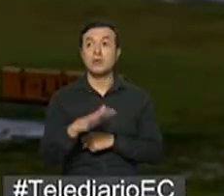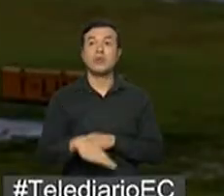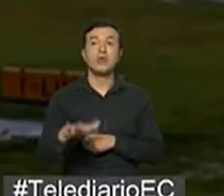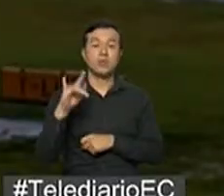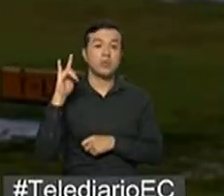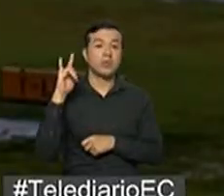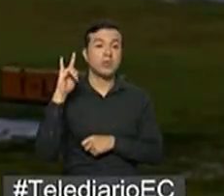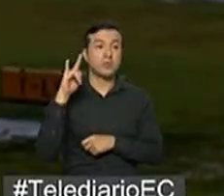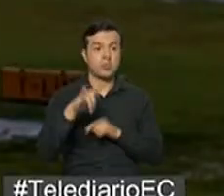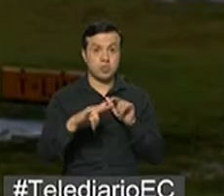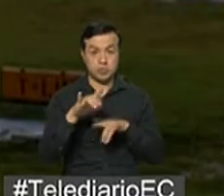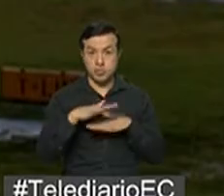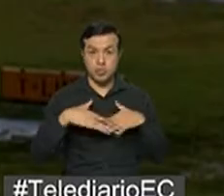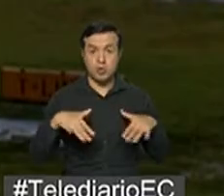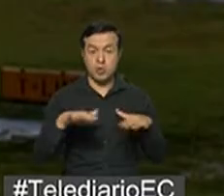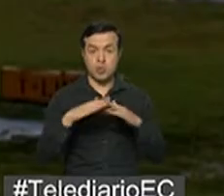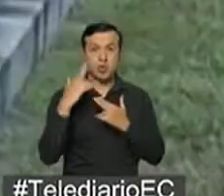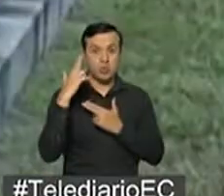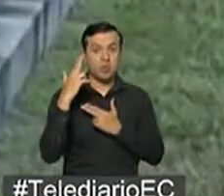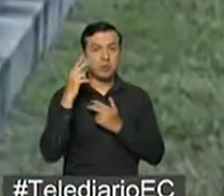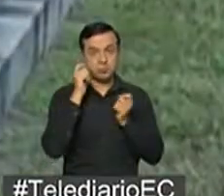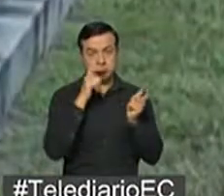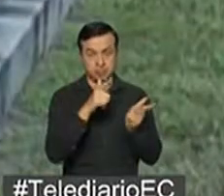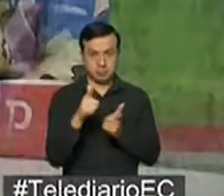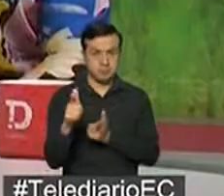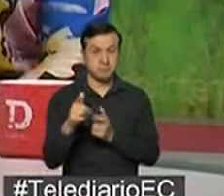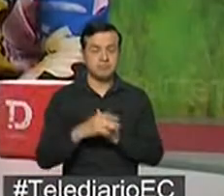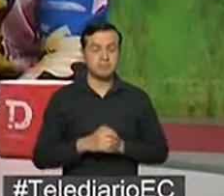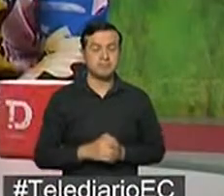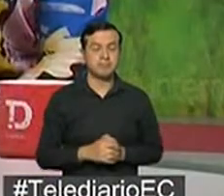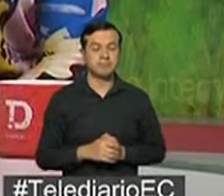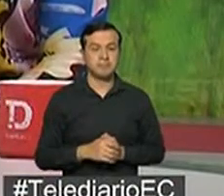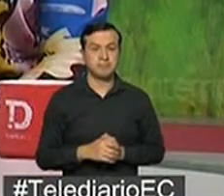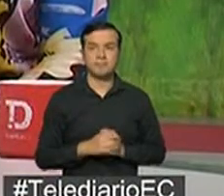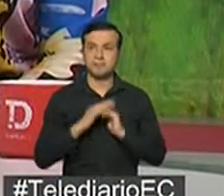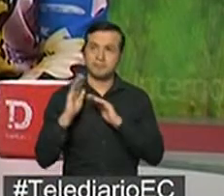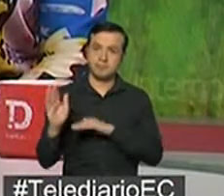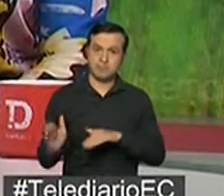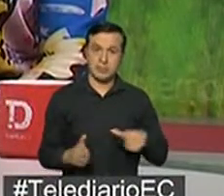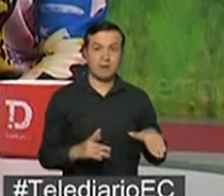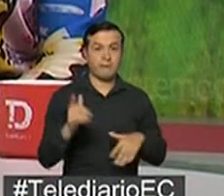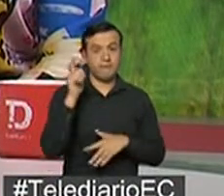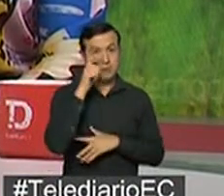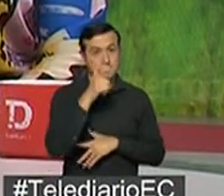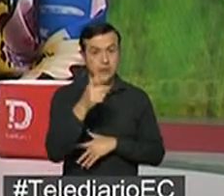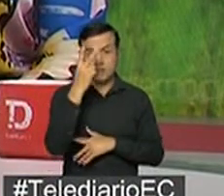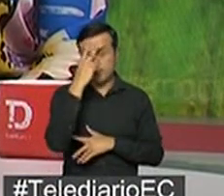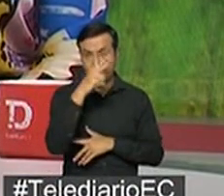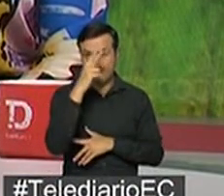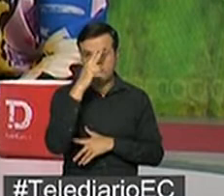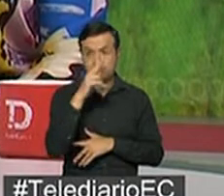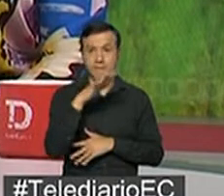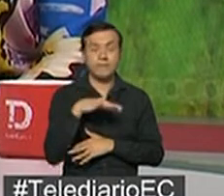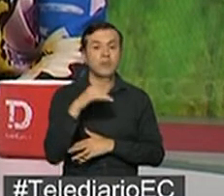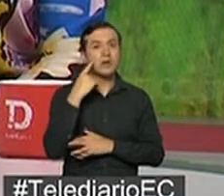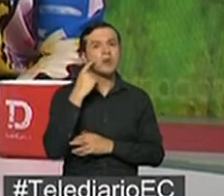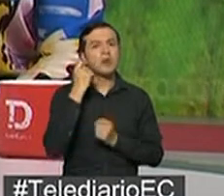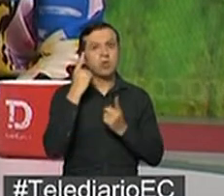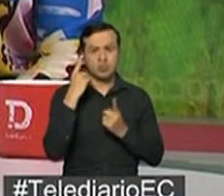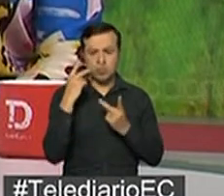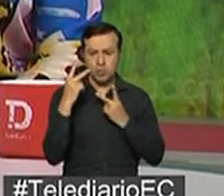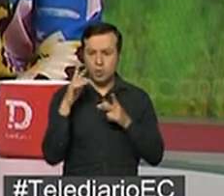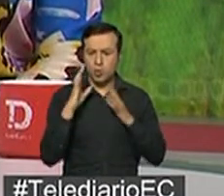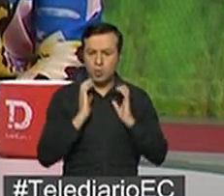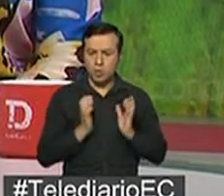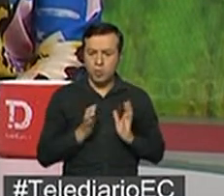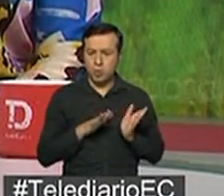de todo el país carlos flórez medios públicos y la fiscalía del estado mexicano de jalisco encontró una fosa clandestina